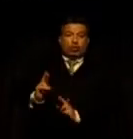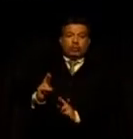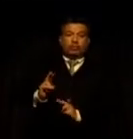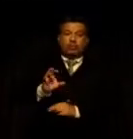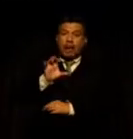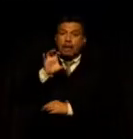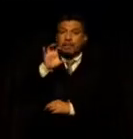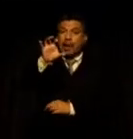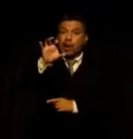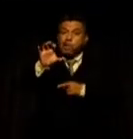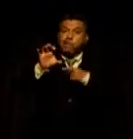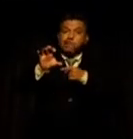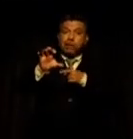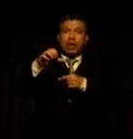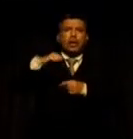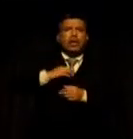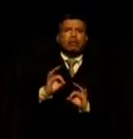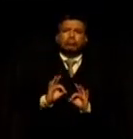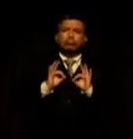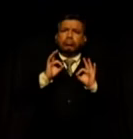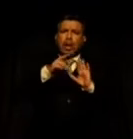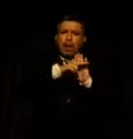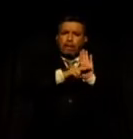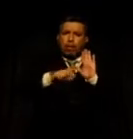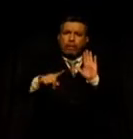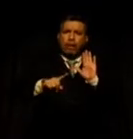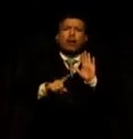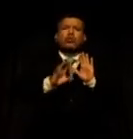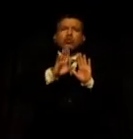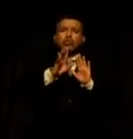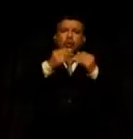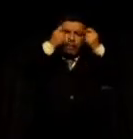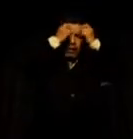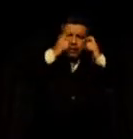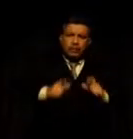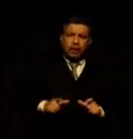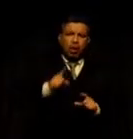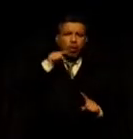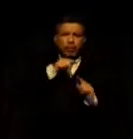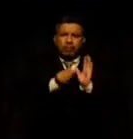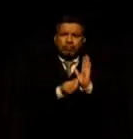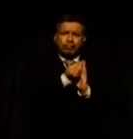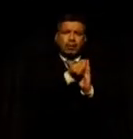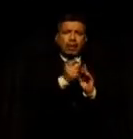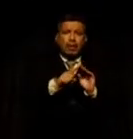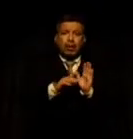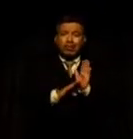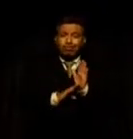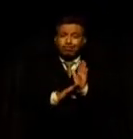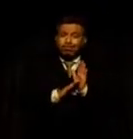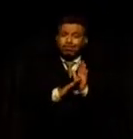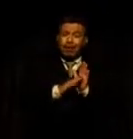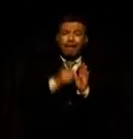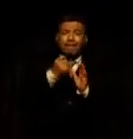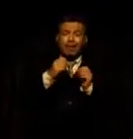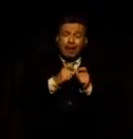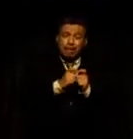ha tenido buenas políticas de estado en materia de emprendimiento pero no habían crecido lo suficientemente exponencial